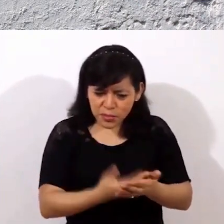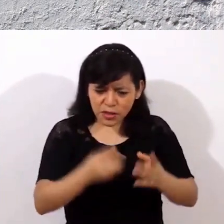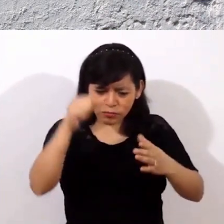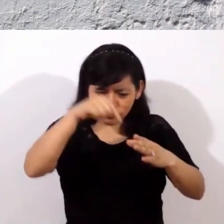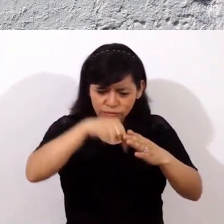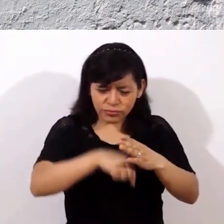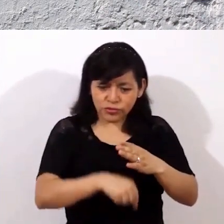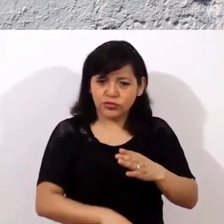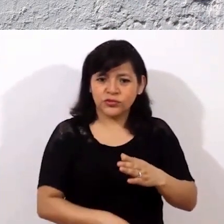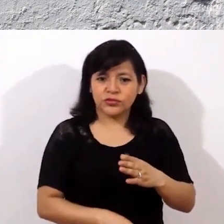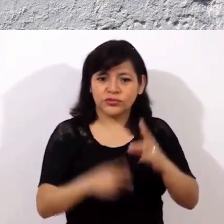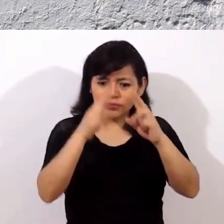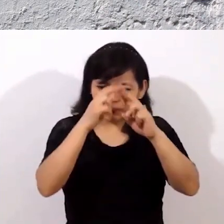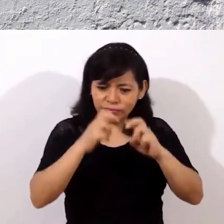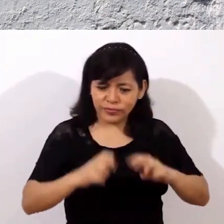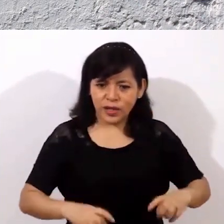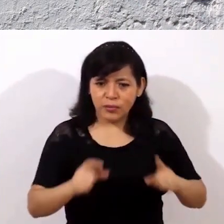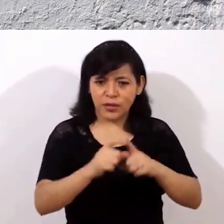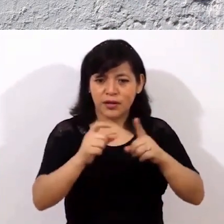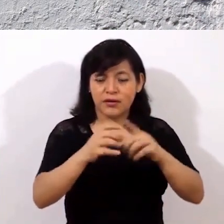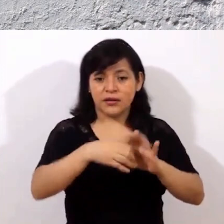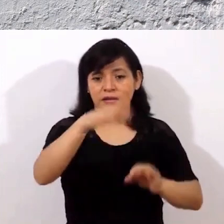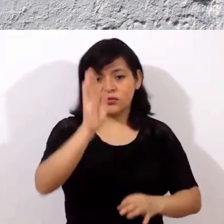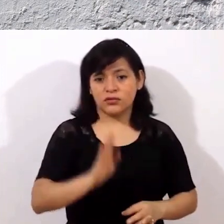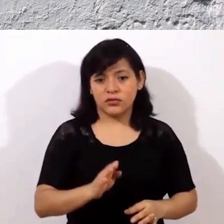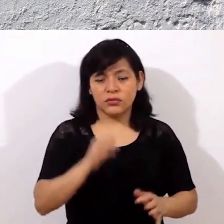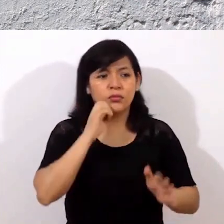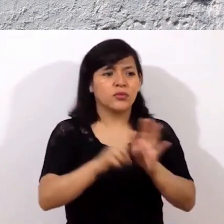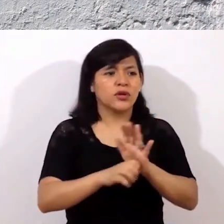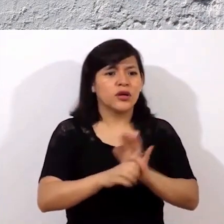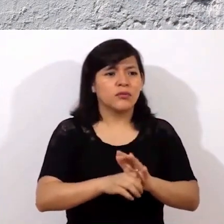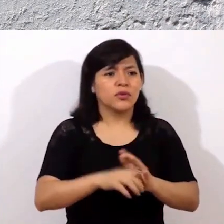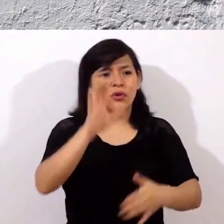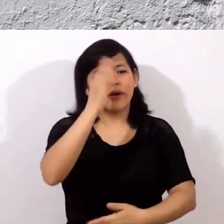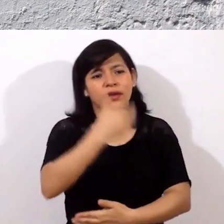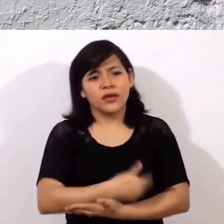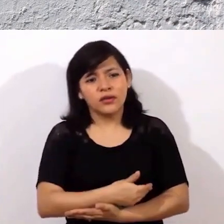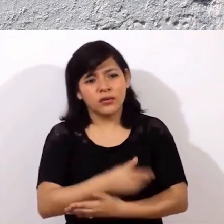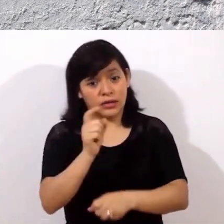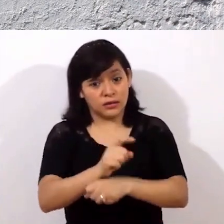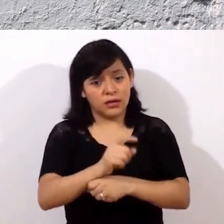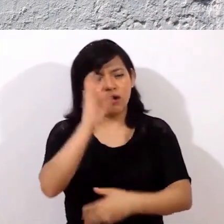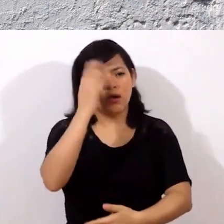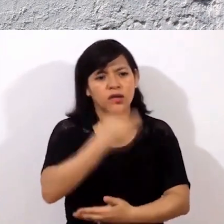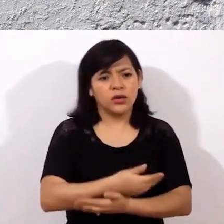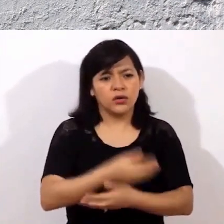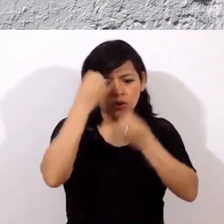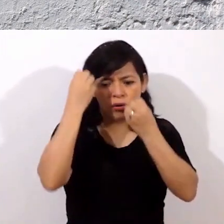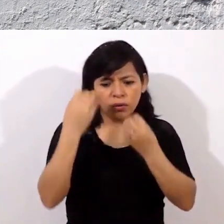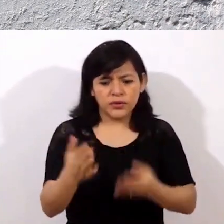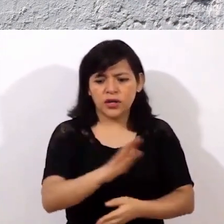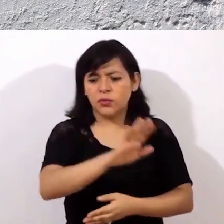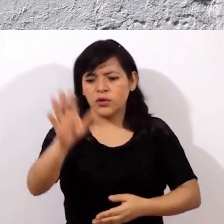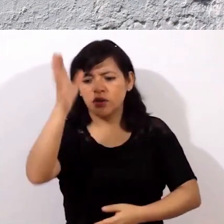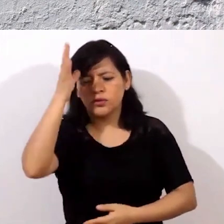Con principios simples, fáciles. Hijos, obedeced a vuestros padres. Maridos, amad a vuestras mujeres. Mujeres, darles